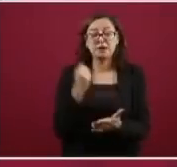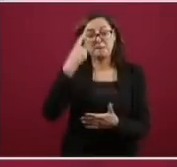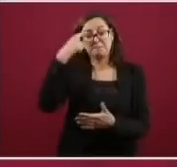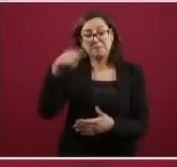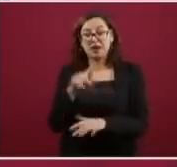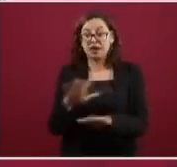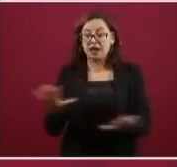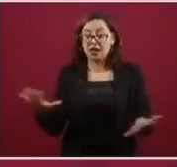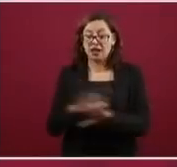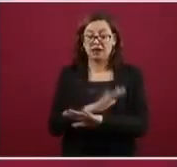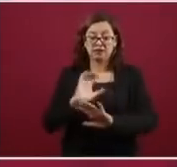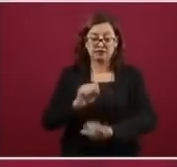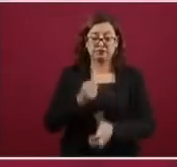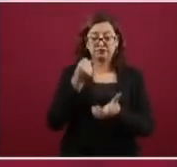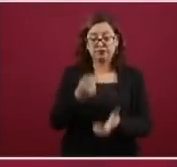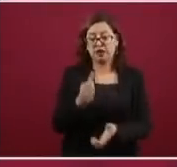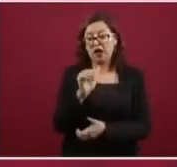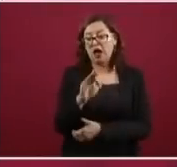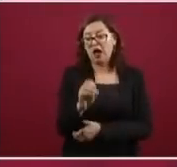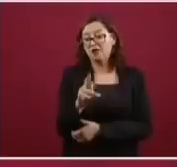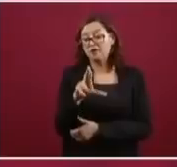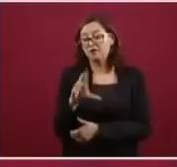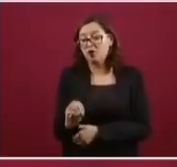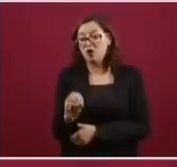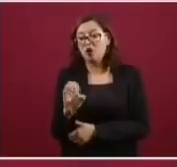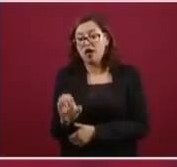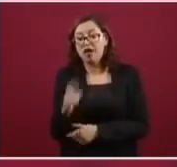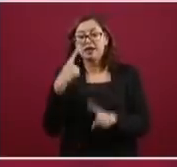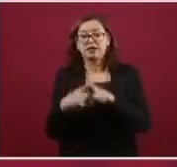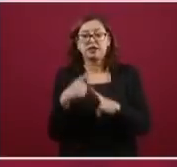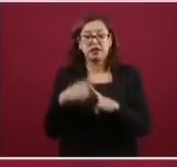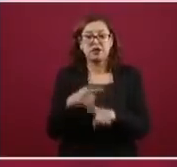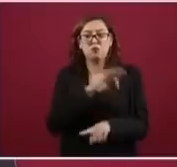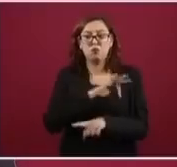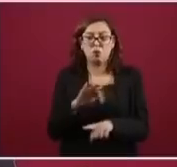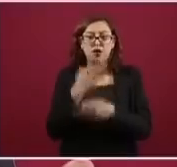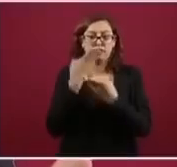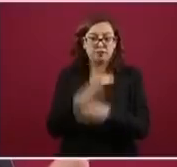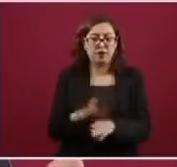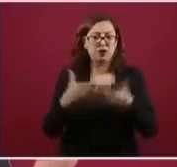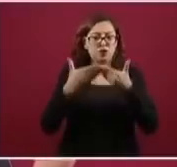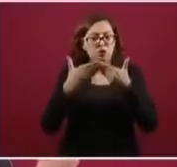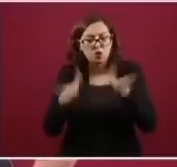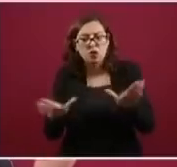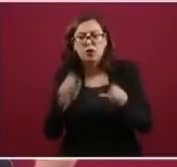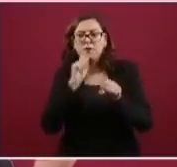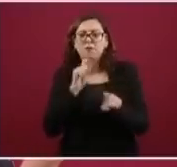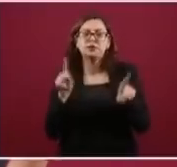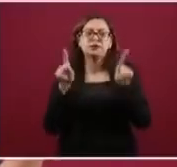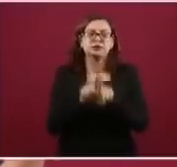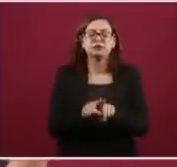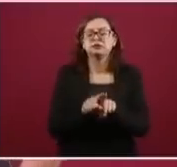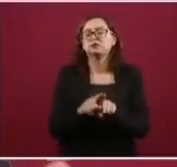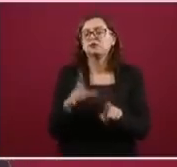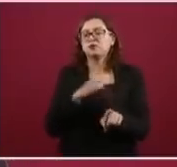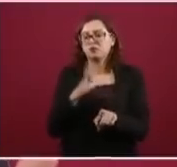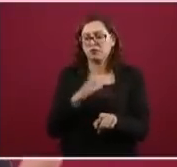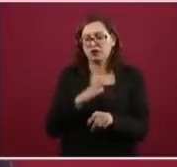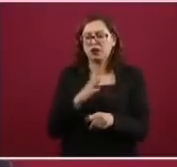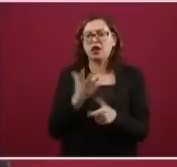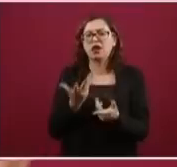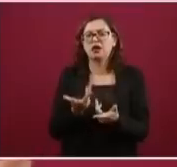el régimen de inversión de las afores quien puede abrir cuentas bancarias en algún decreto estamos apoyando la